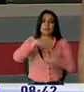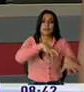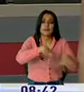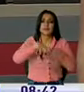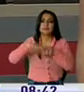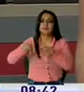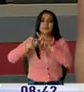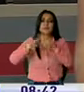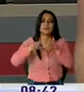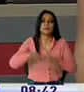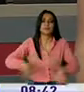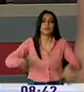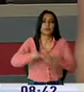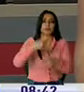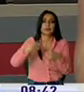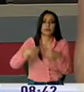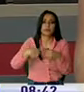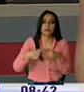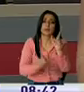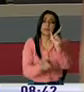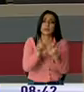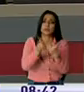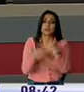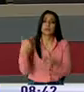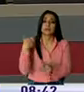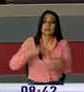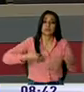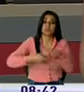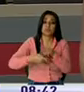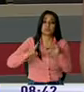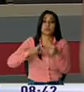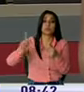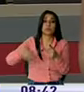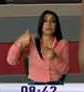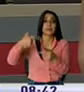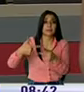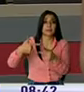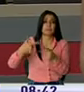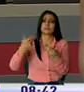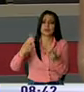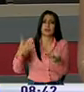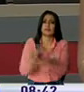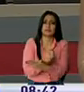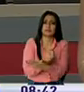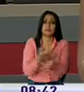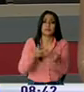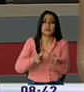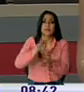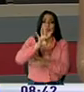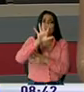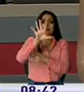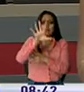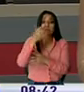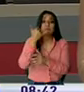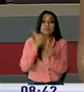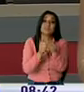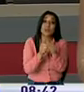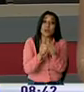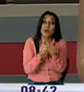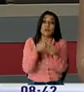de la capital. Los sujetos portaban armas blancas y de fuego. También se decomisaron 45 celulares en un